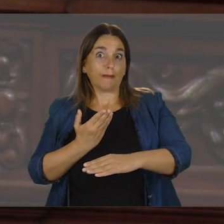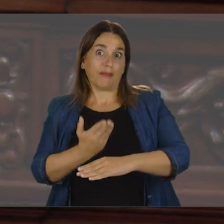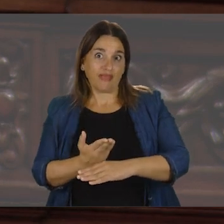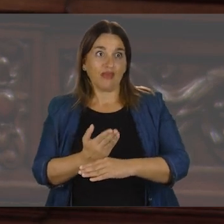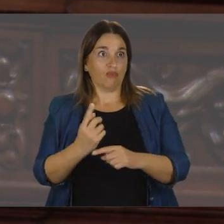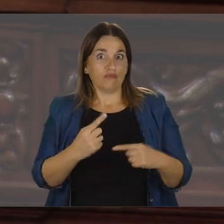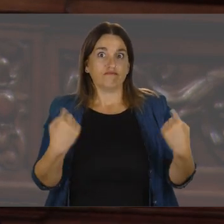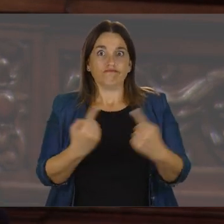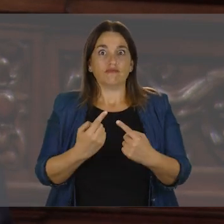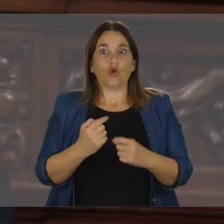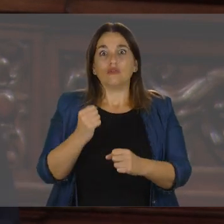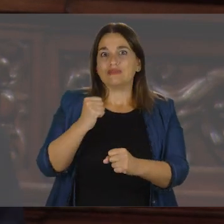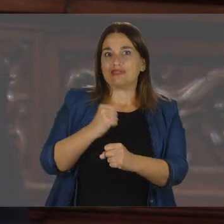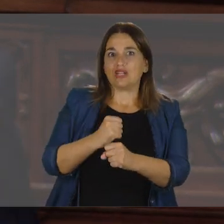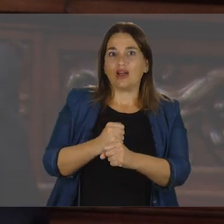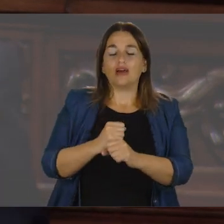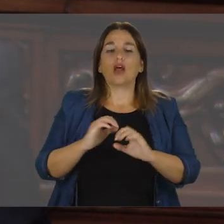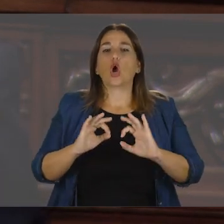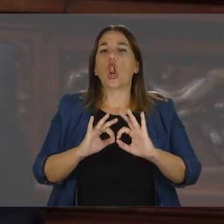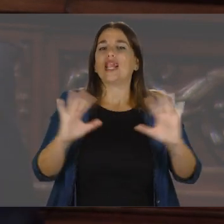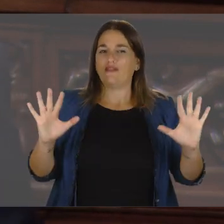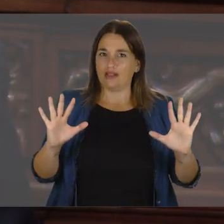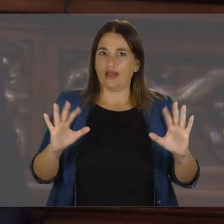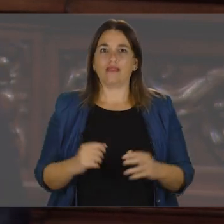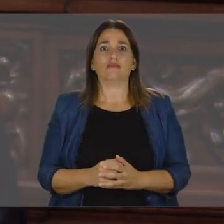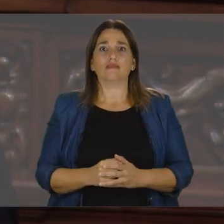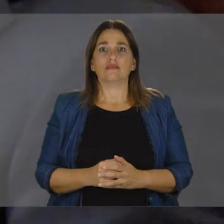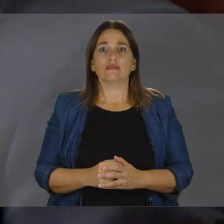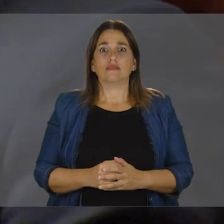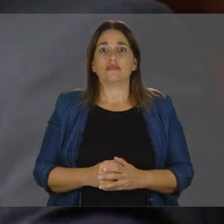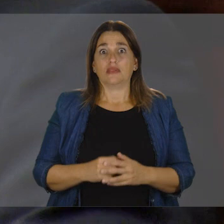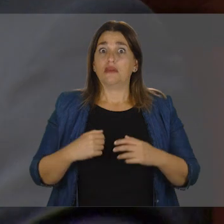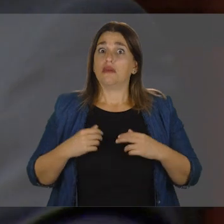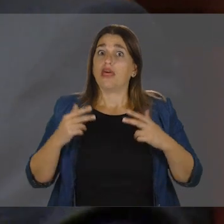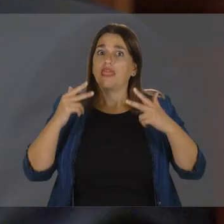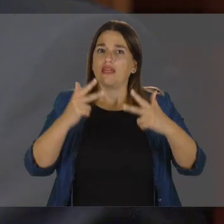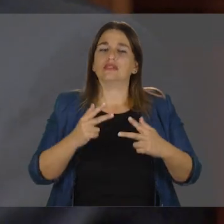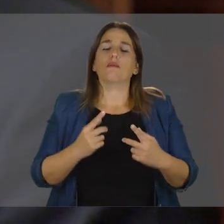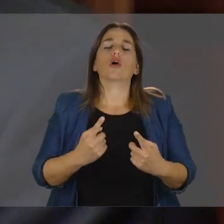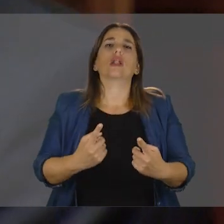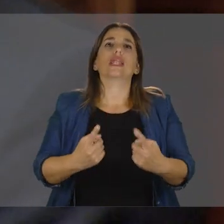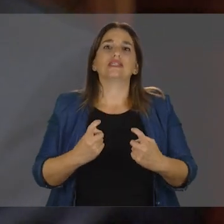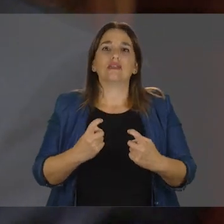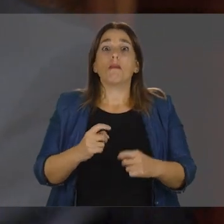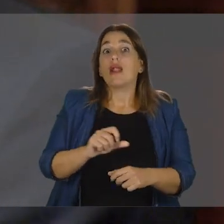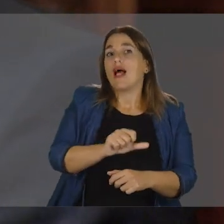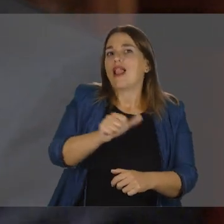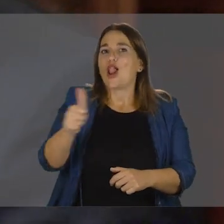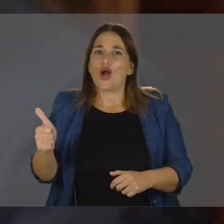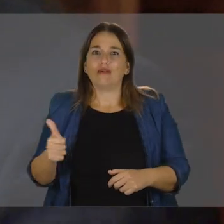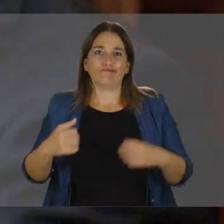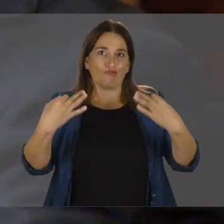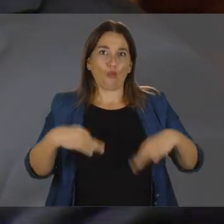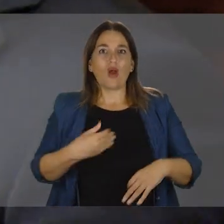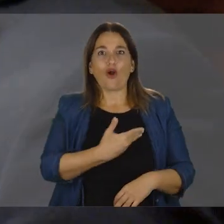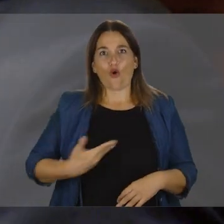a trabajar la libertad en todos sus sentidos. Y poníamos como condición necesaria de éxito de una